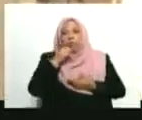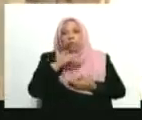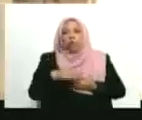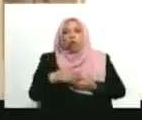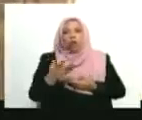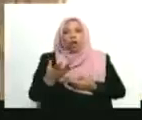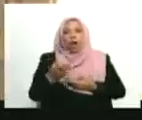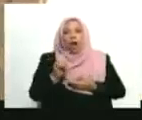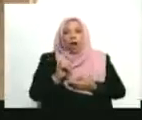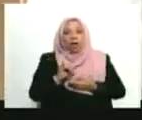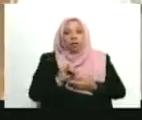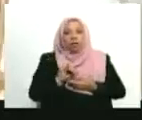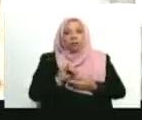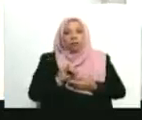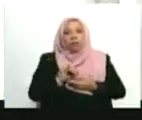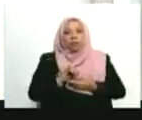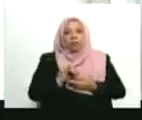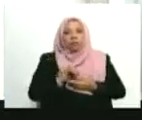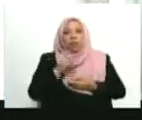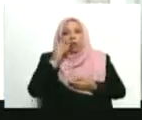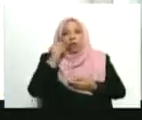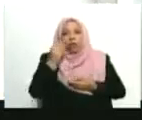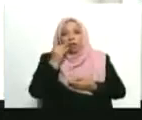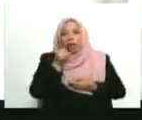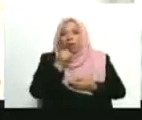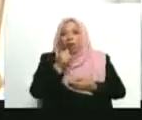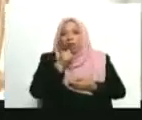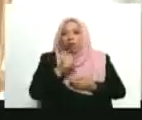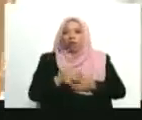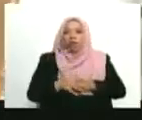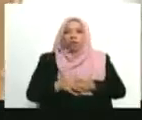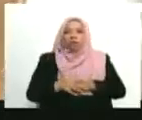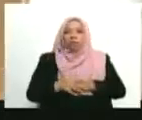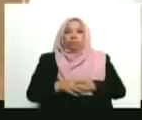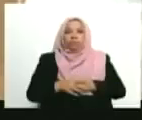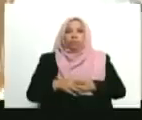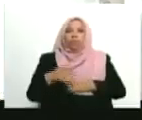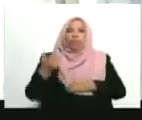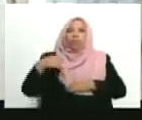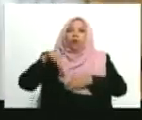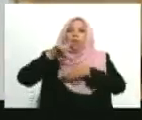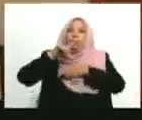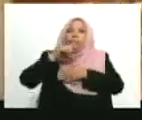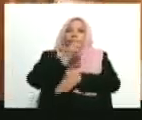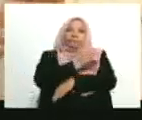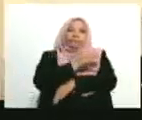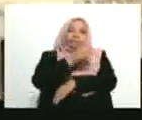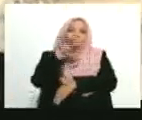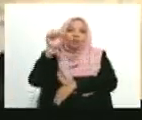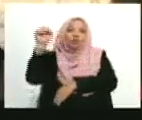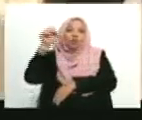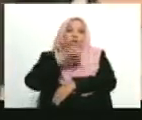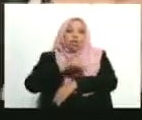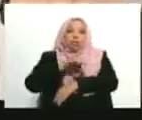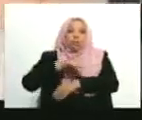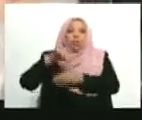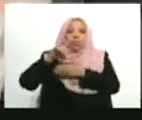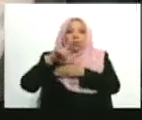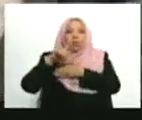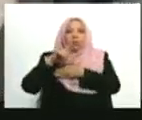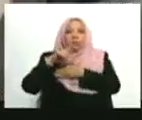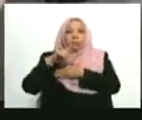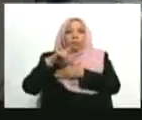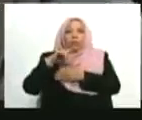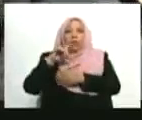¿Qué lección nos deja la experiencia de Allende a la izquierda latinoamericana? Bueno, empezando por la